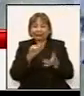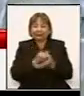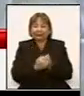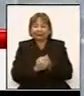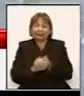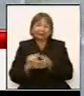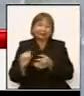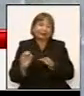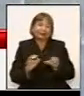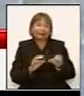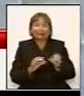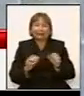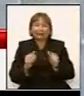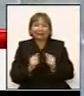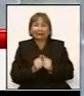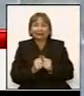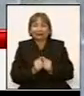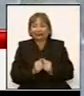realizará